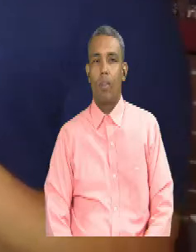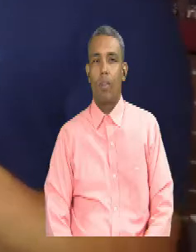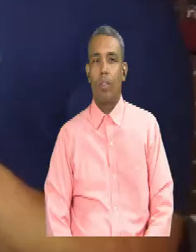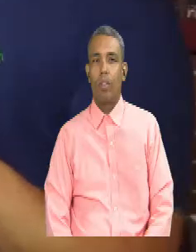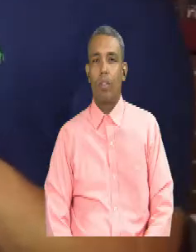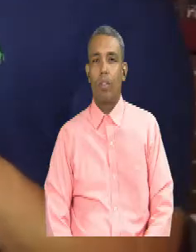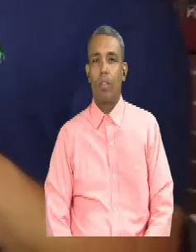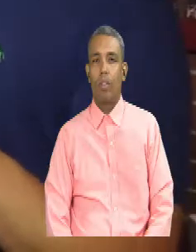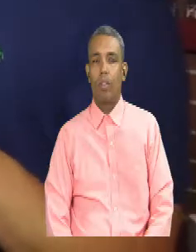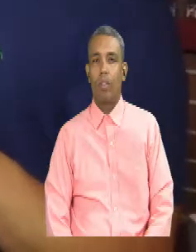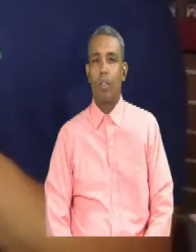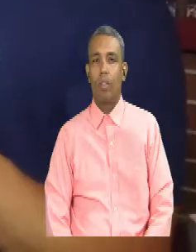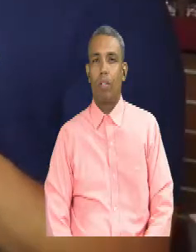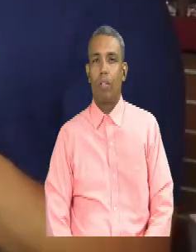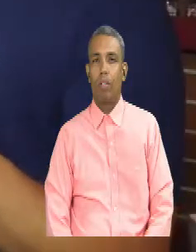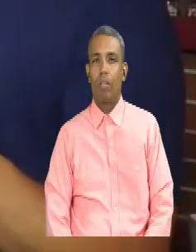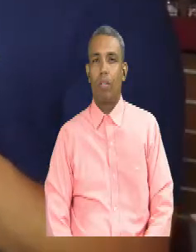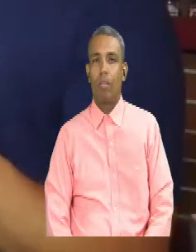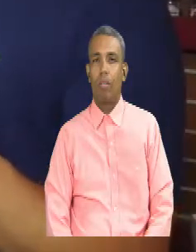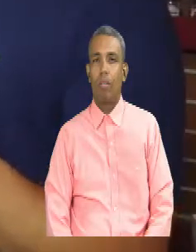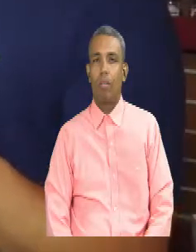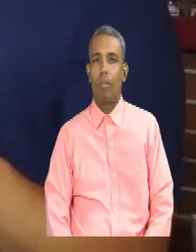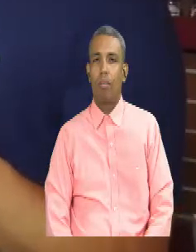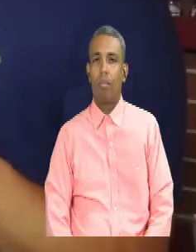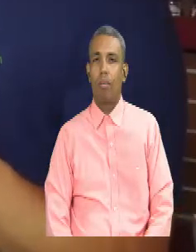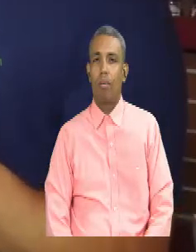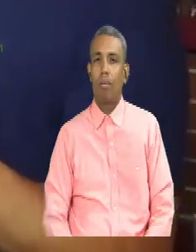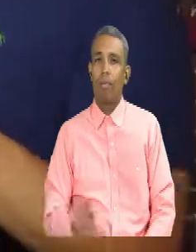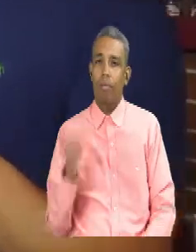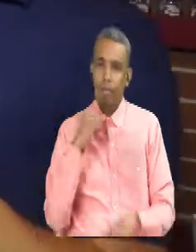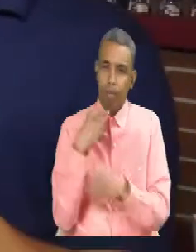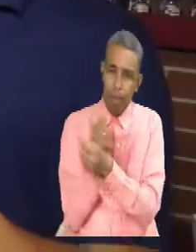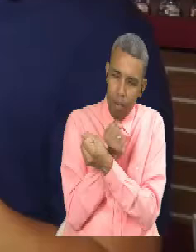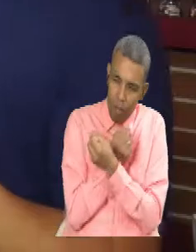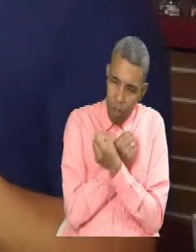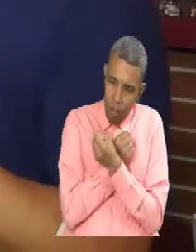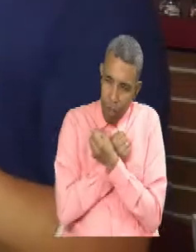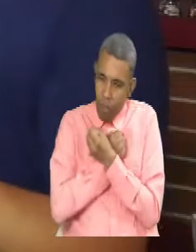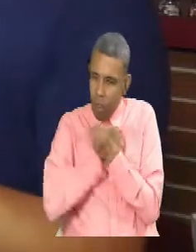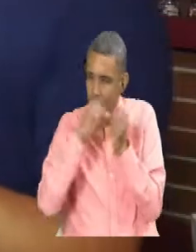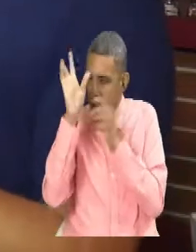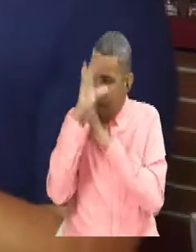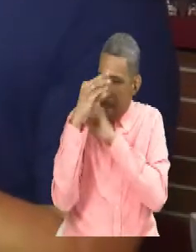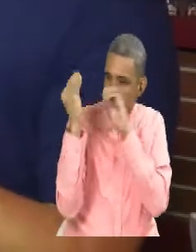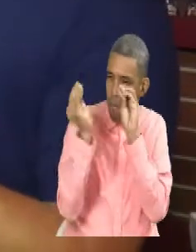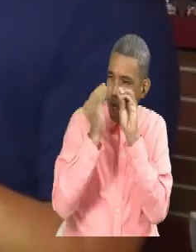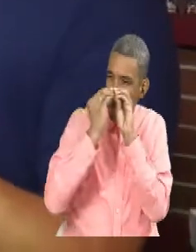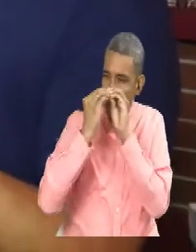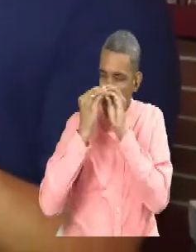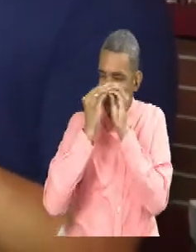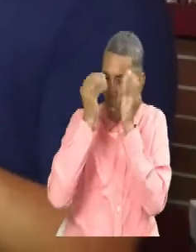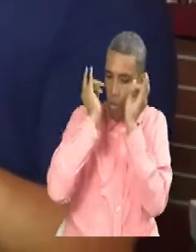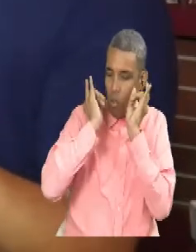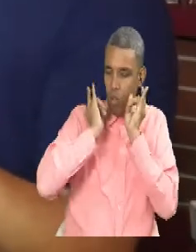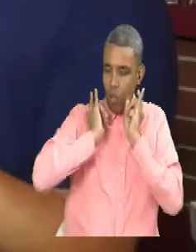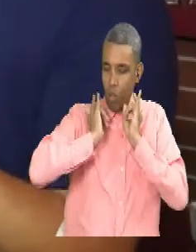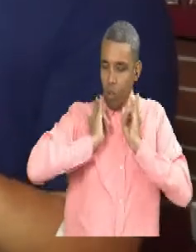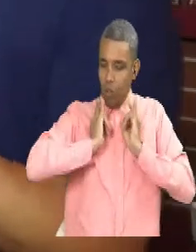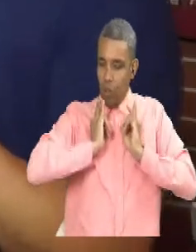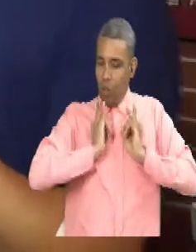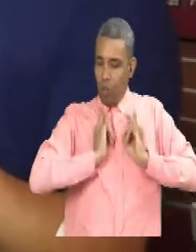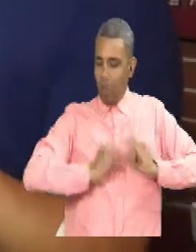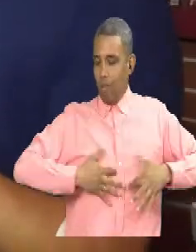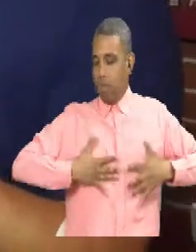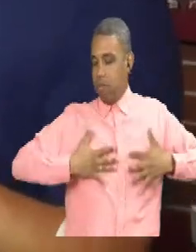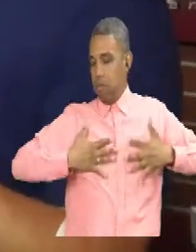Dame un besito, te lo pido, mi amor. Dame un besito pa' sentirte mi